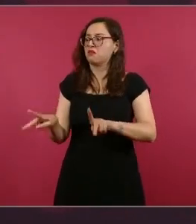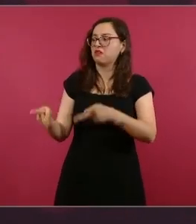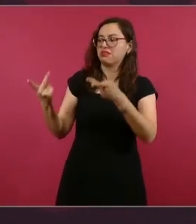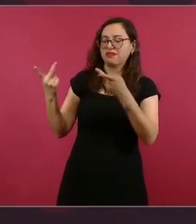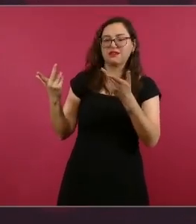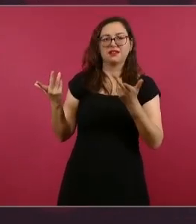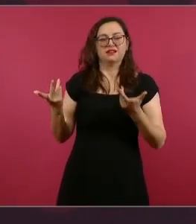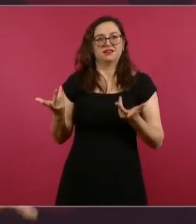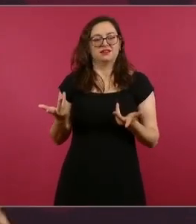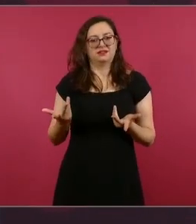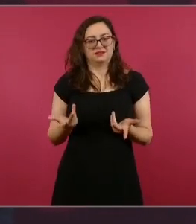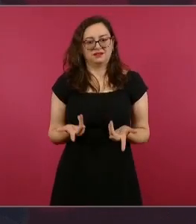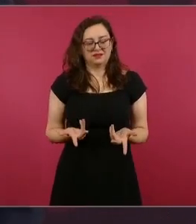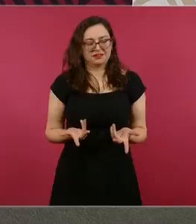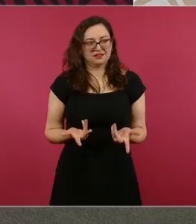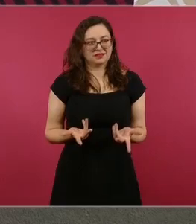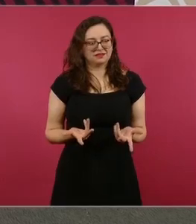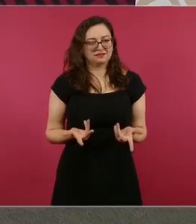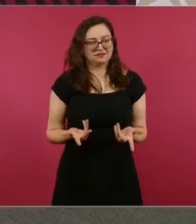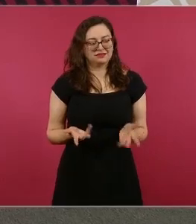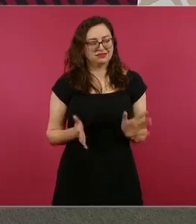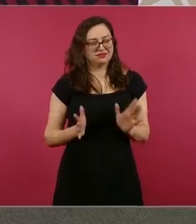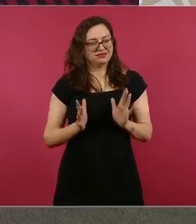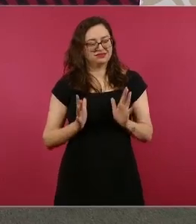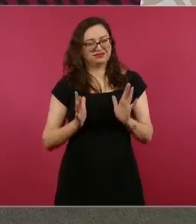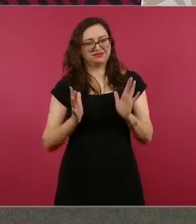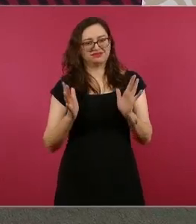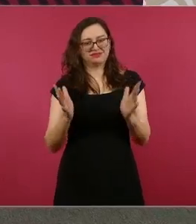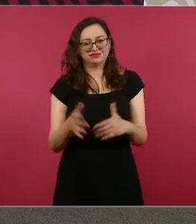por el simple avalúo.